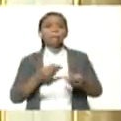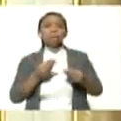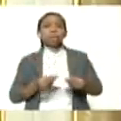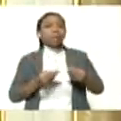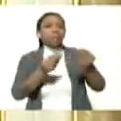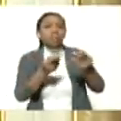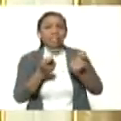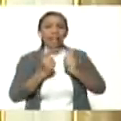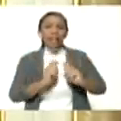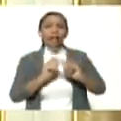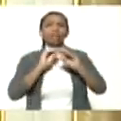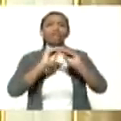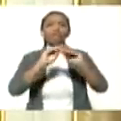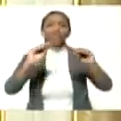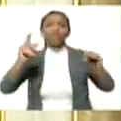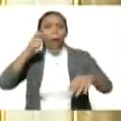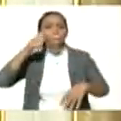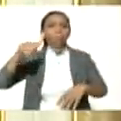Convocar al pueblo